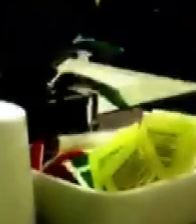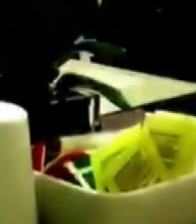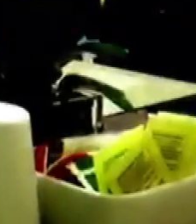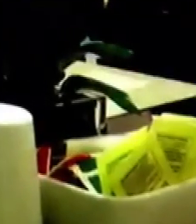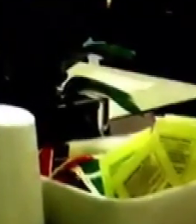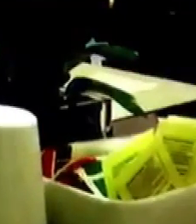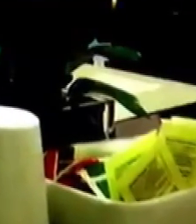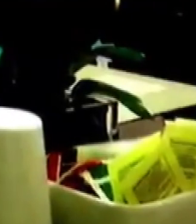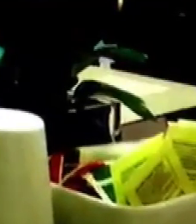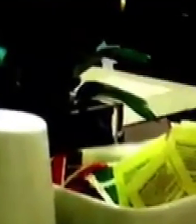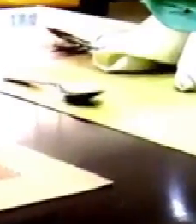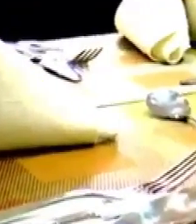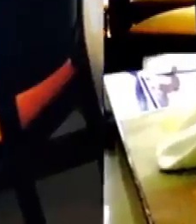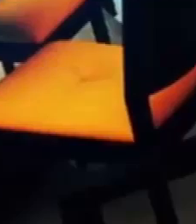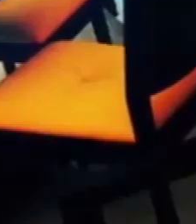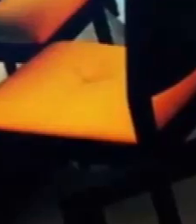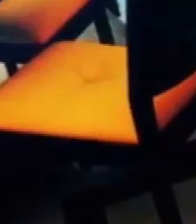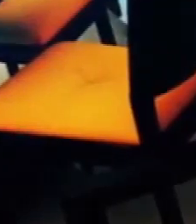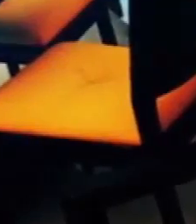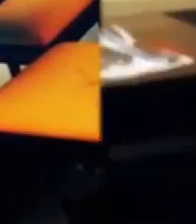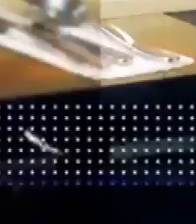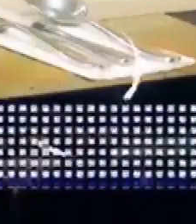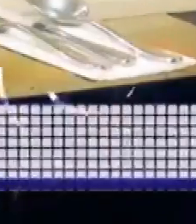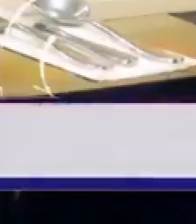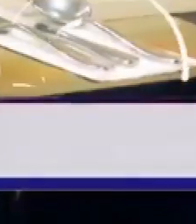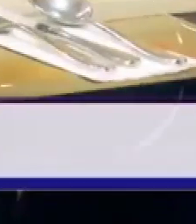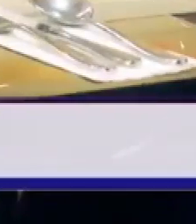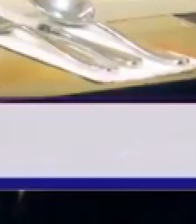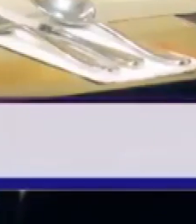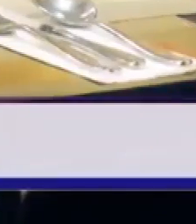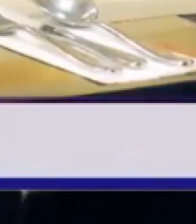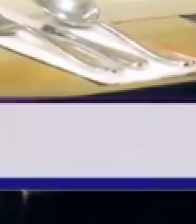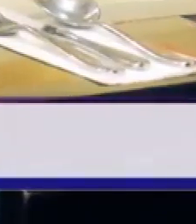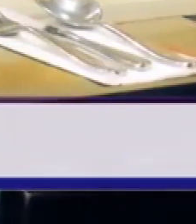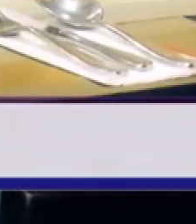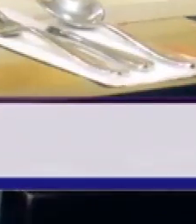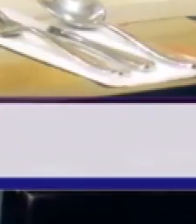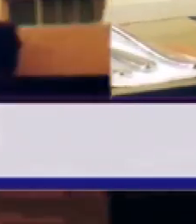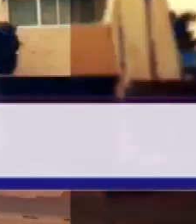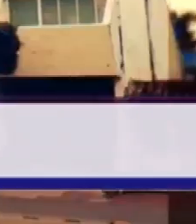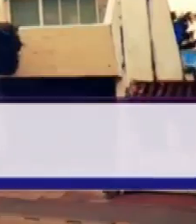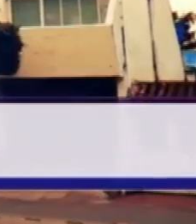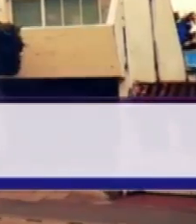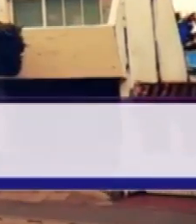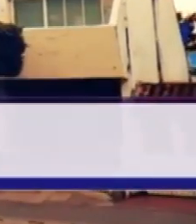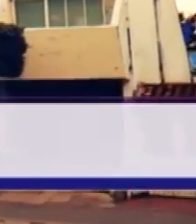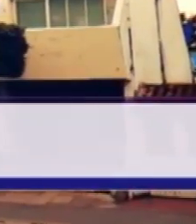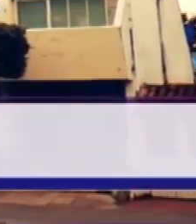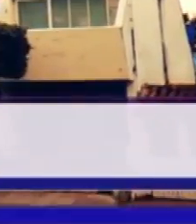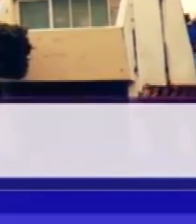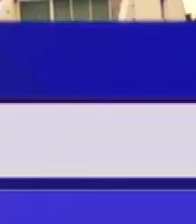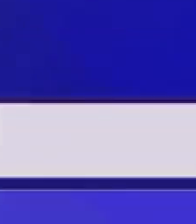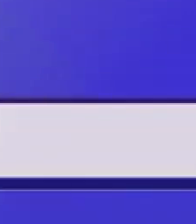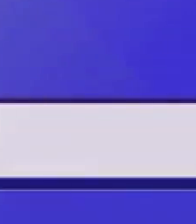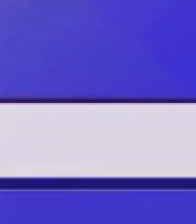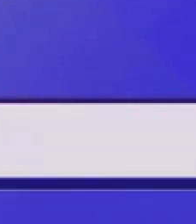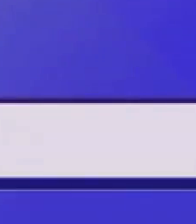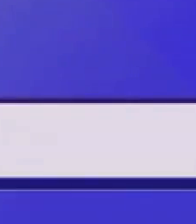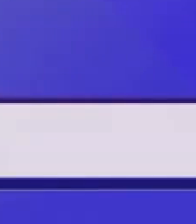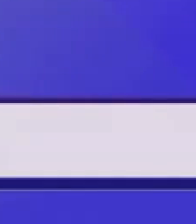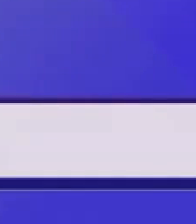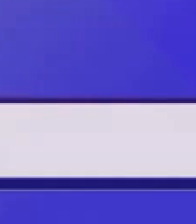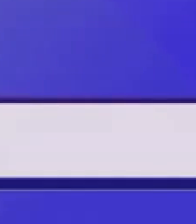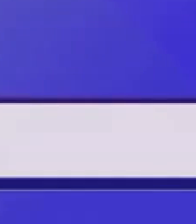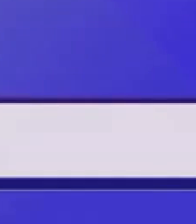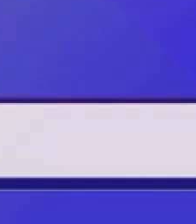al público de lunes a sábado. Estamos ubicados en la calle 71, número 1809, Barrio La Libertad, primer piso